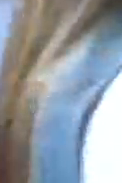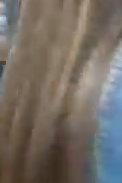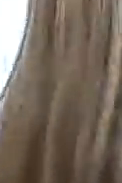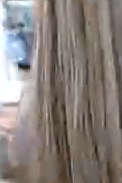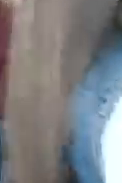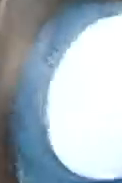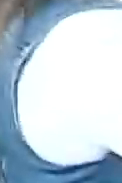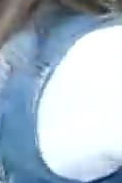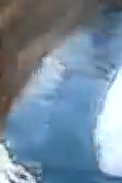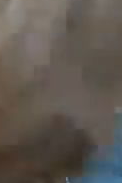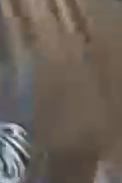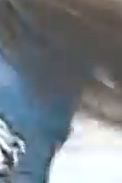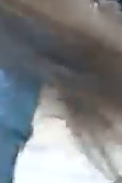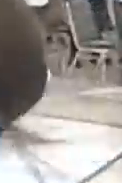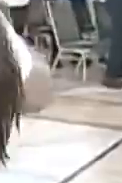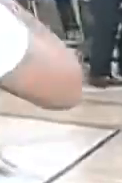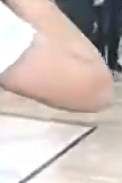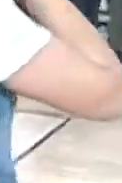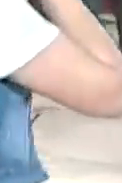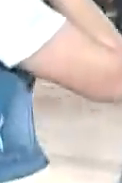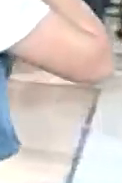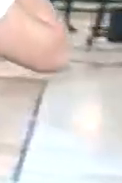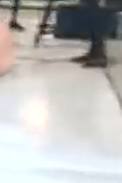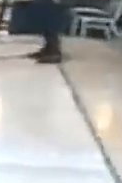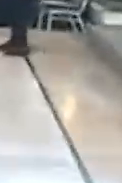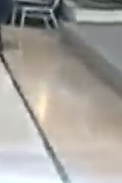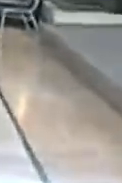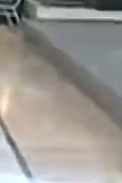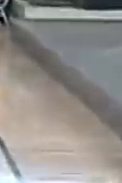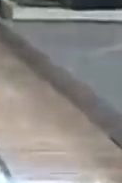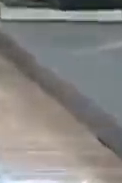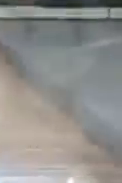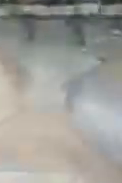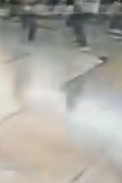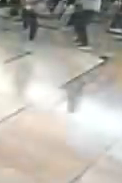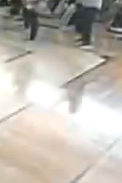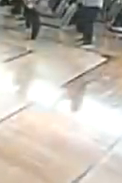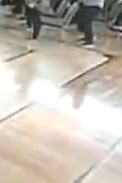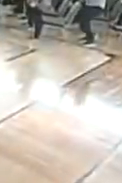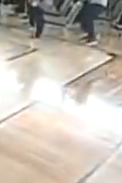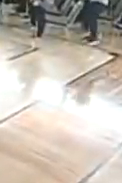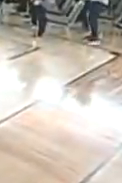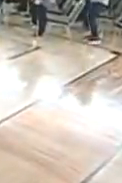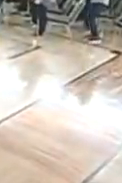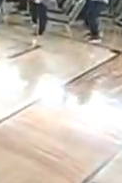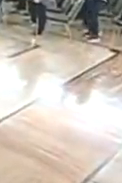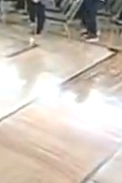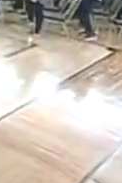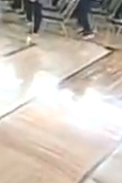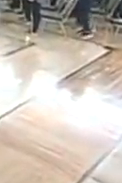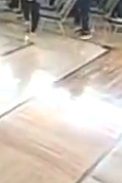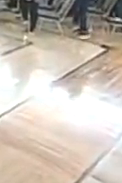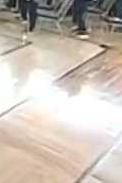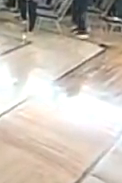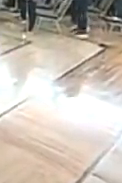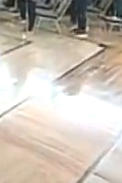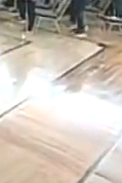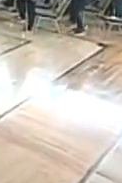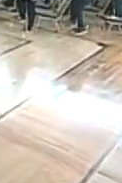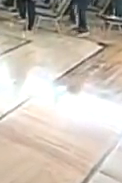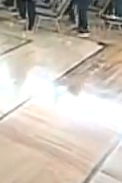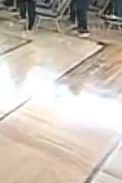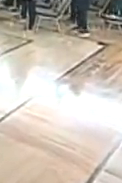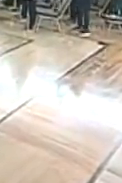economía real, el fortalecimiento del Bolívar digital y del apoyo a las iniciativas de las mujeres y hombres que